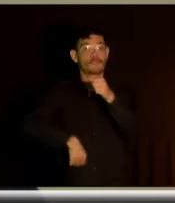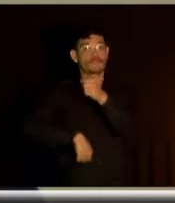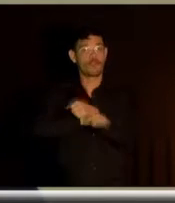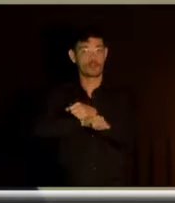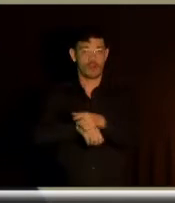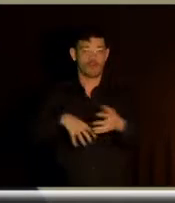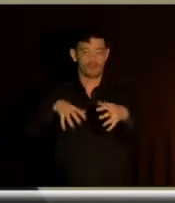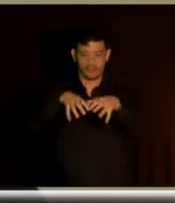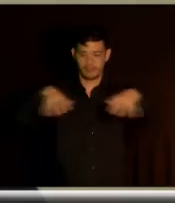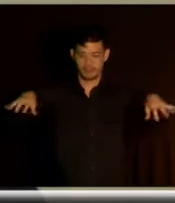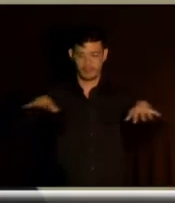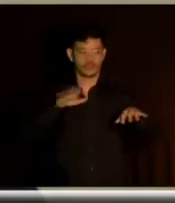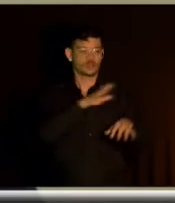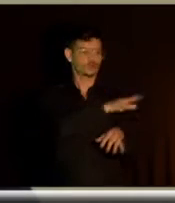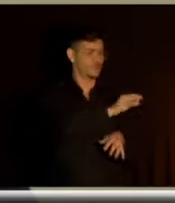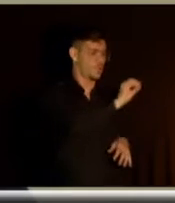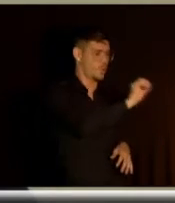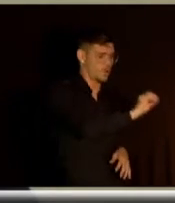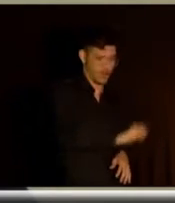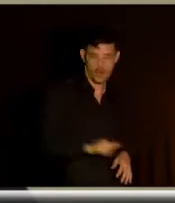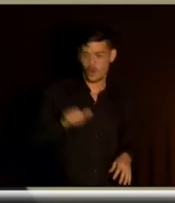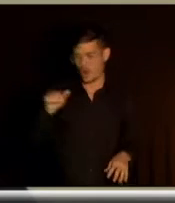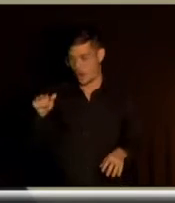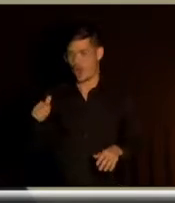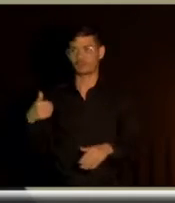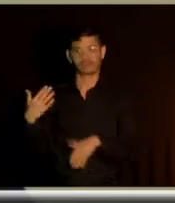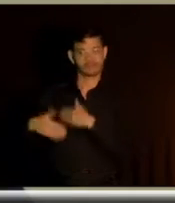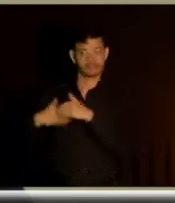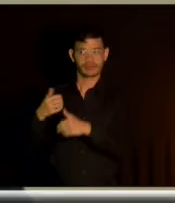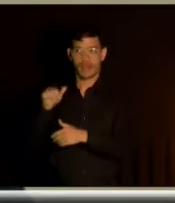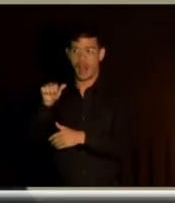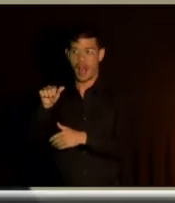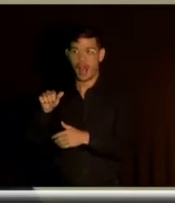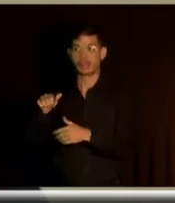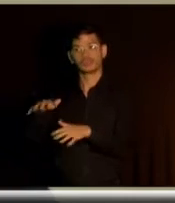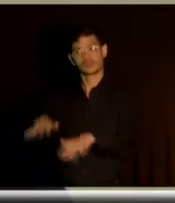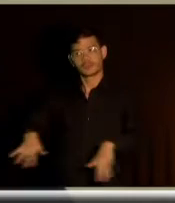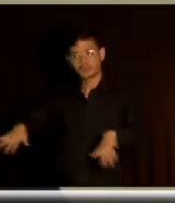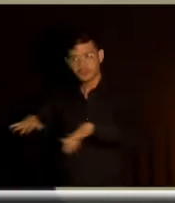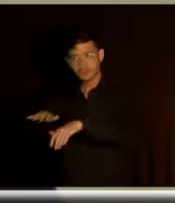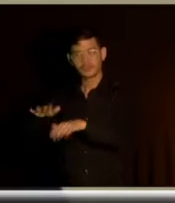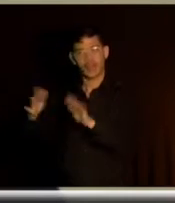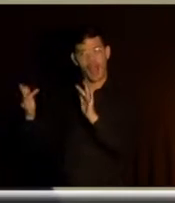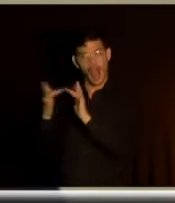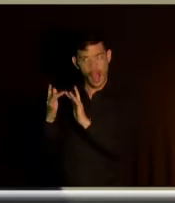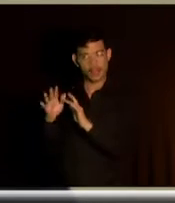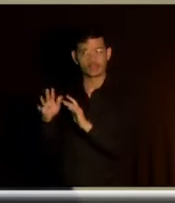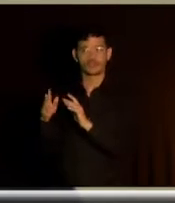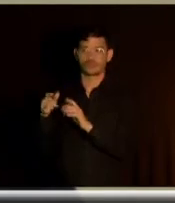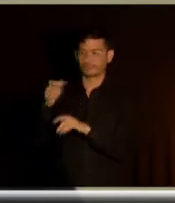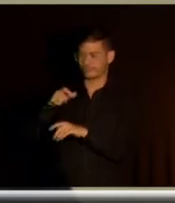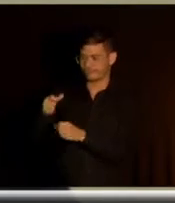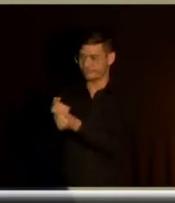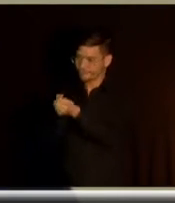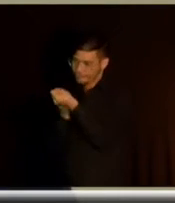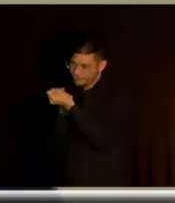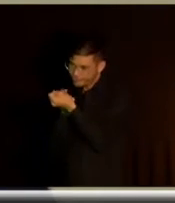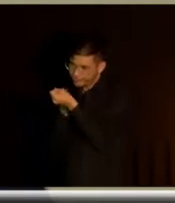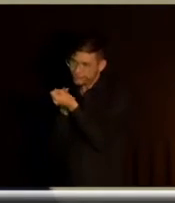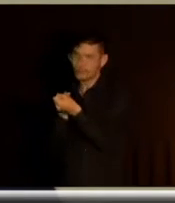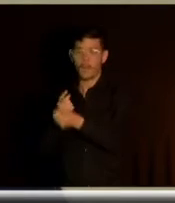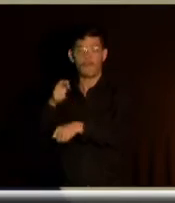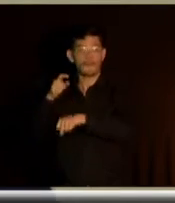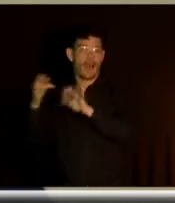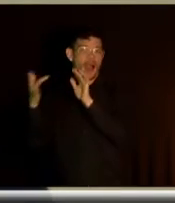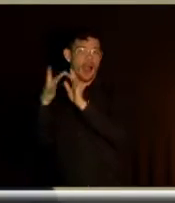que el fútbol de mujeres vaya ganando un espacio propio, un público propio, unos patrocinadores propios, un desarrollo técnico propio,